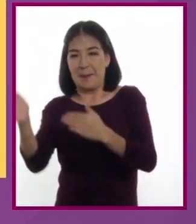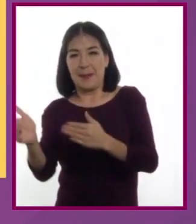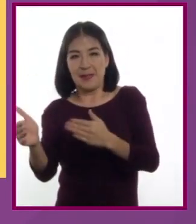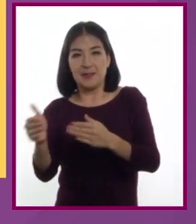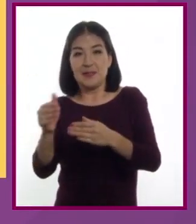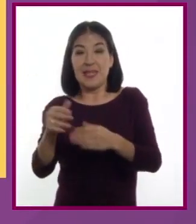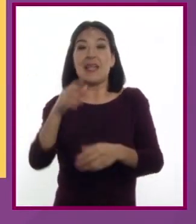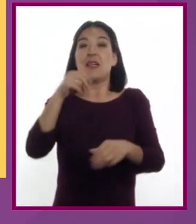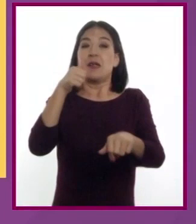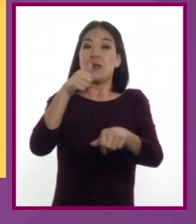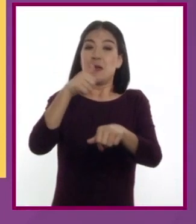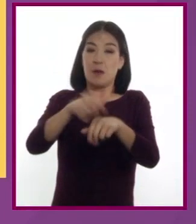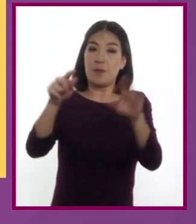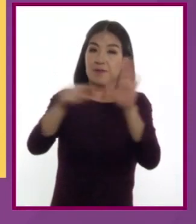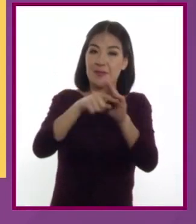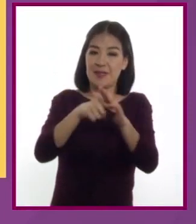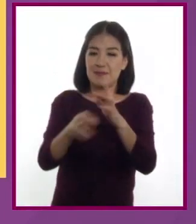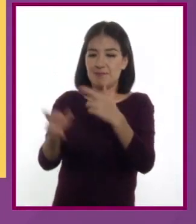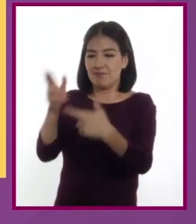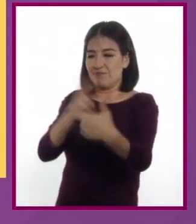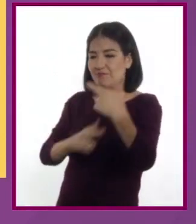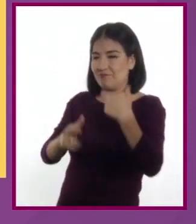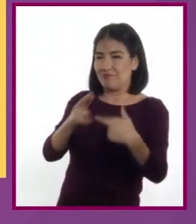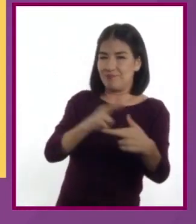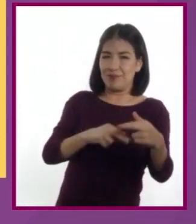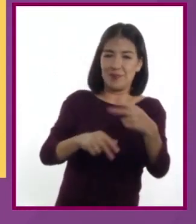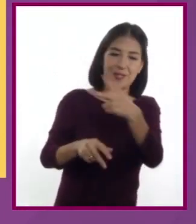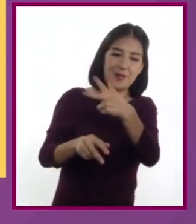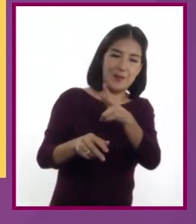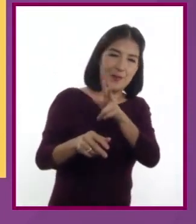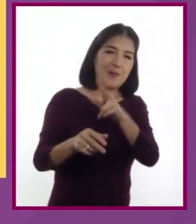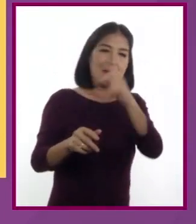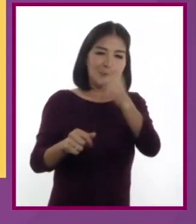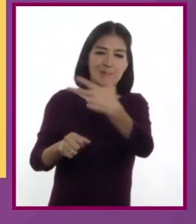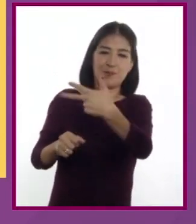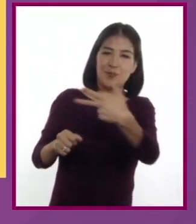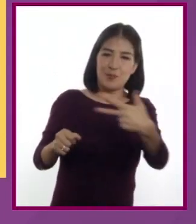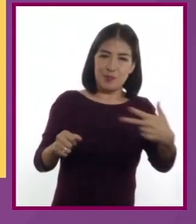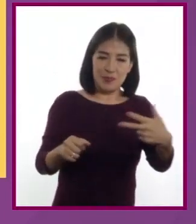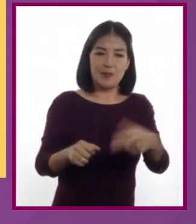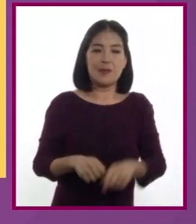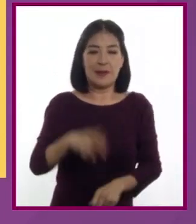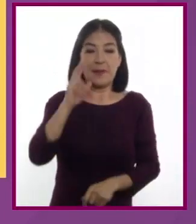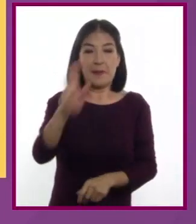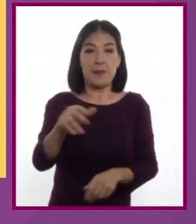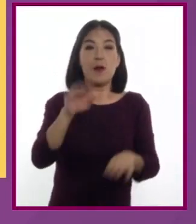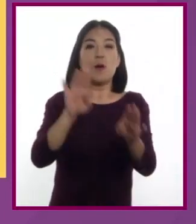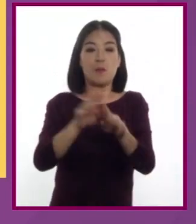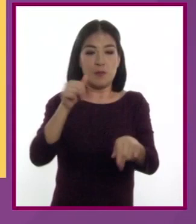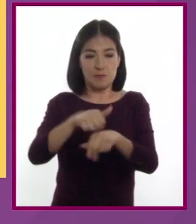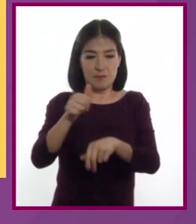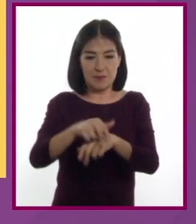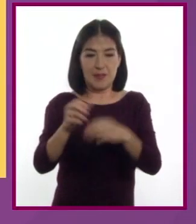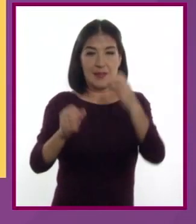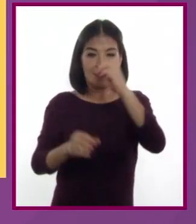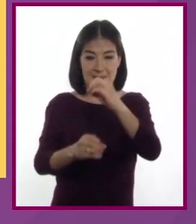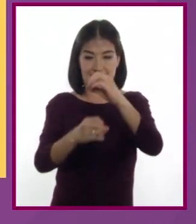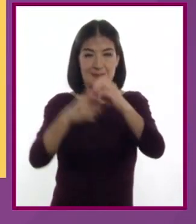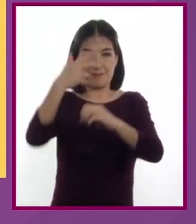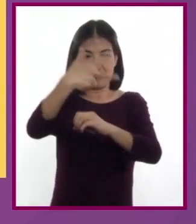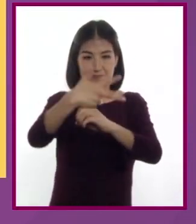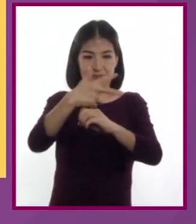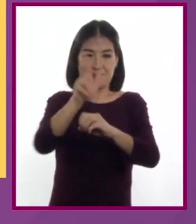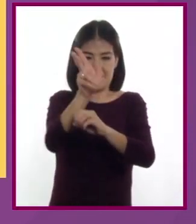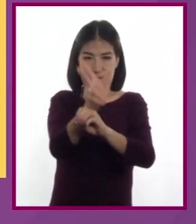como retrocesos. El móvil está en el 0 orientado hacia la derecha y se mueve de reversa